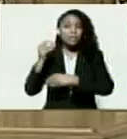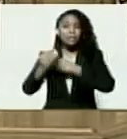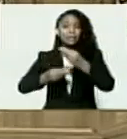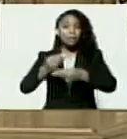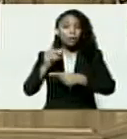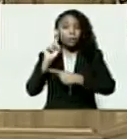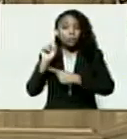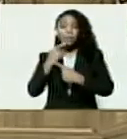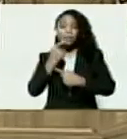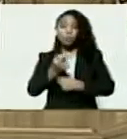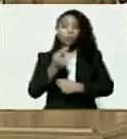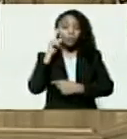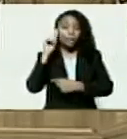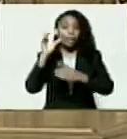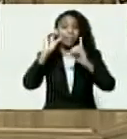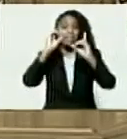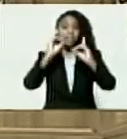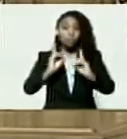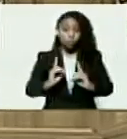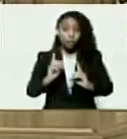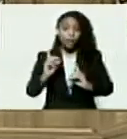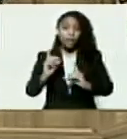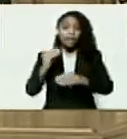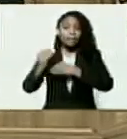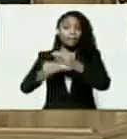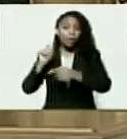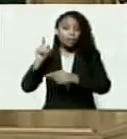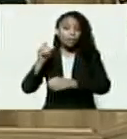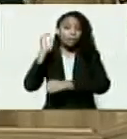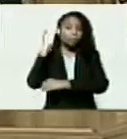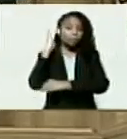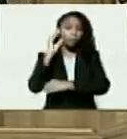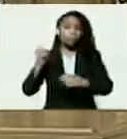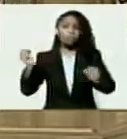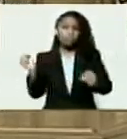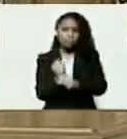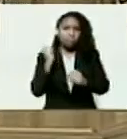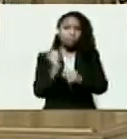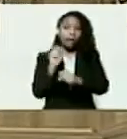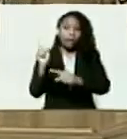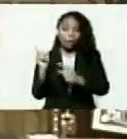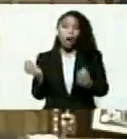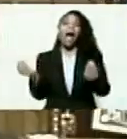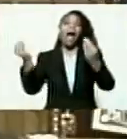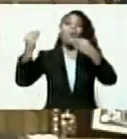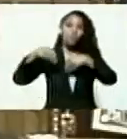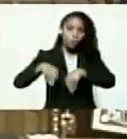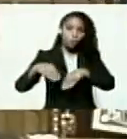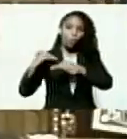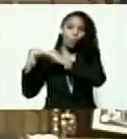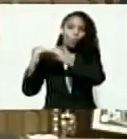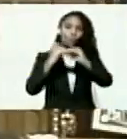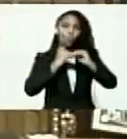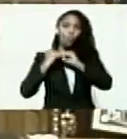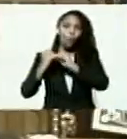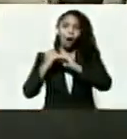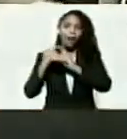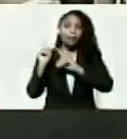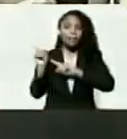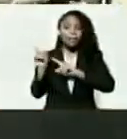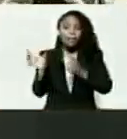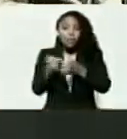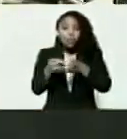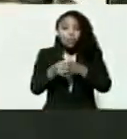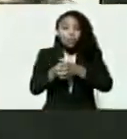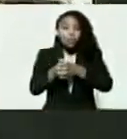que cada una de las decisiones que tomaron durante sus jornadas de trabajo fueron unánimes, a pesar que este comité estuvo